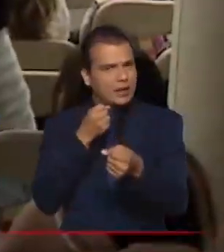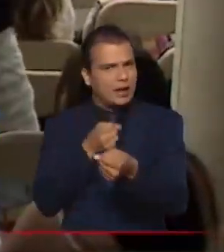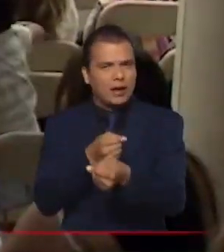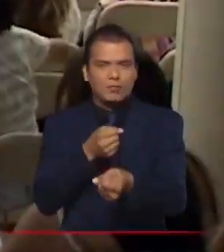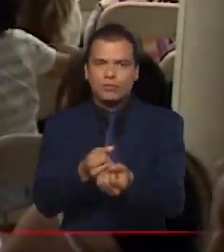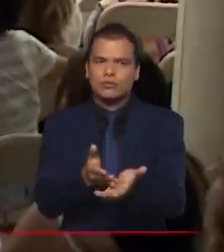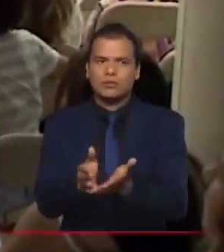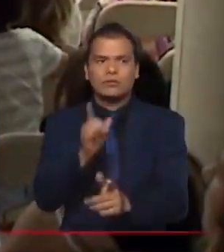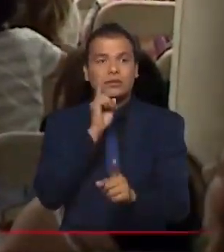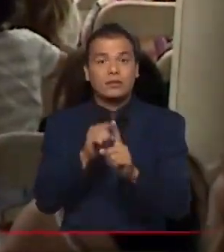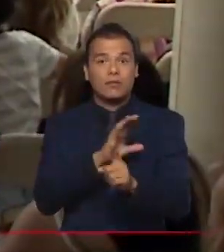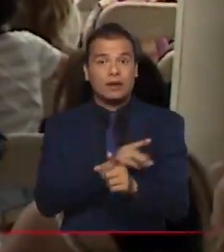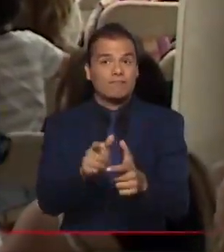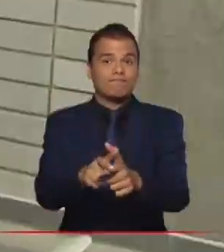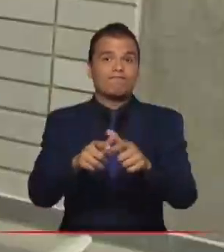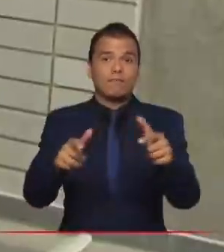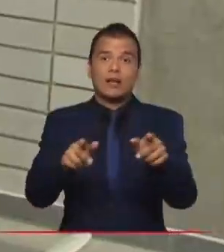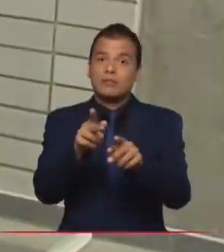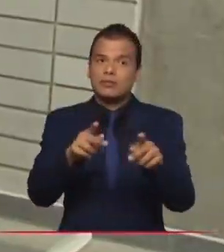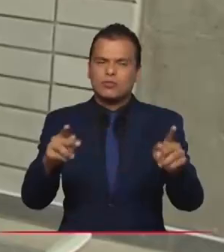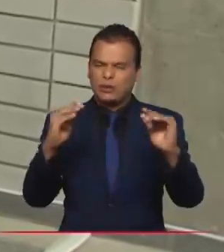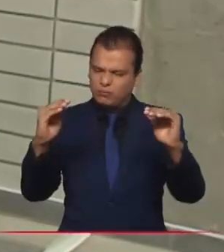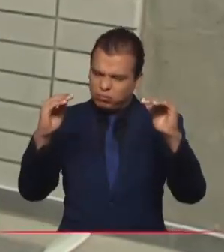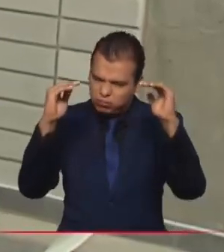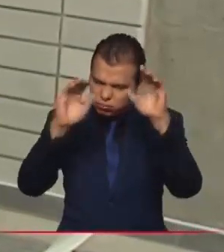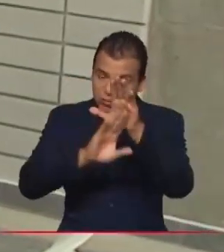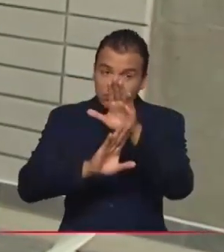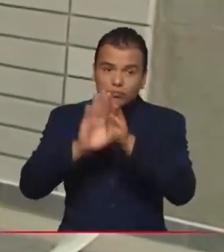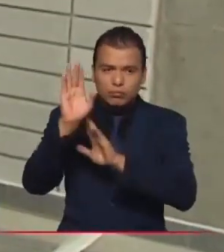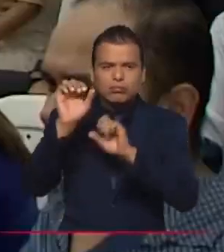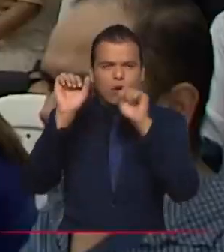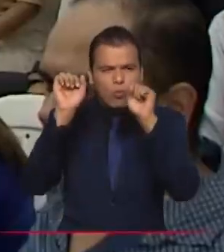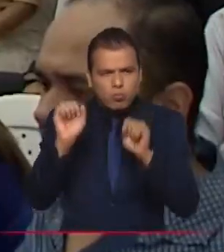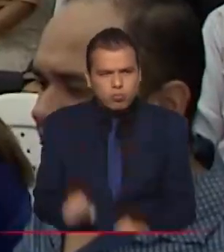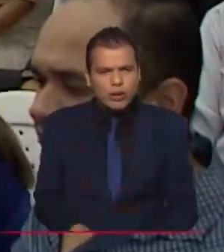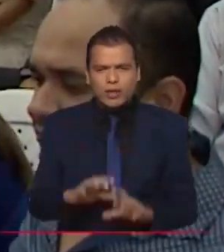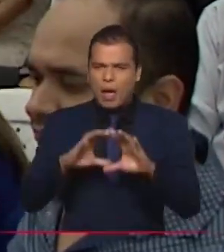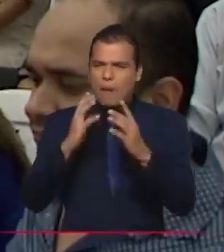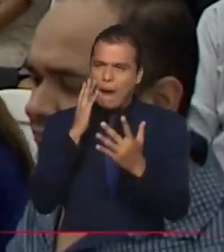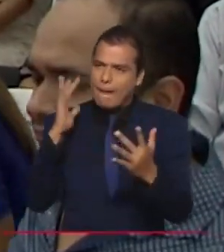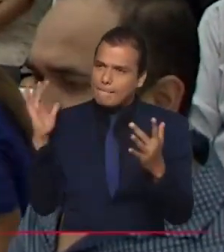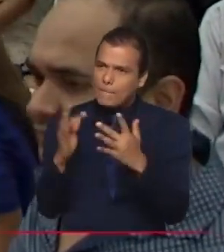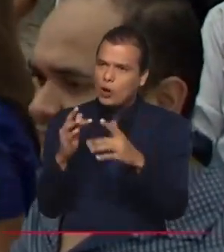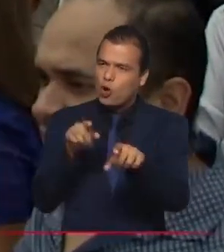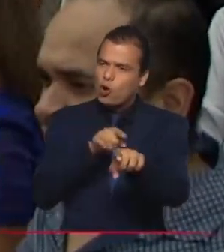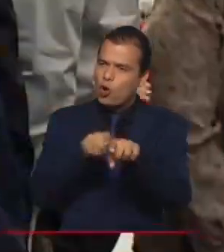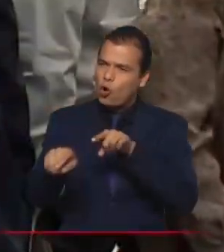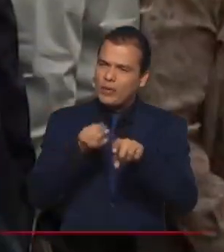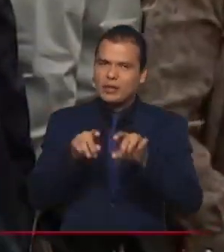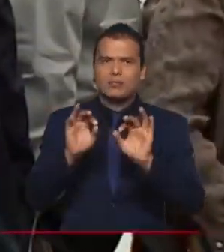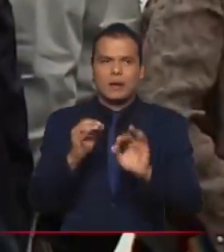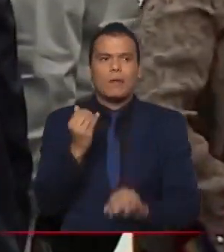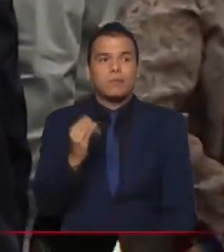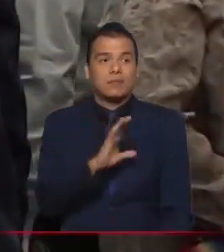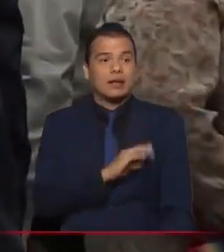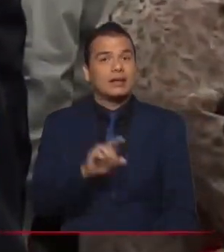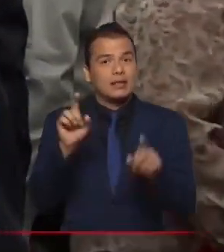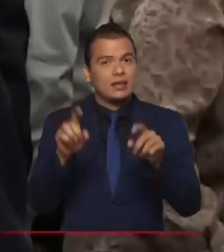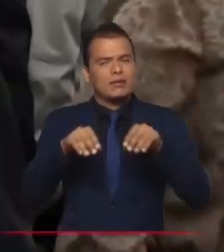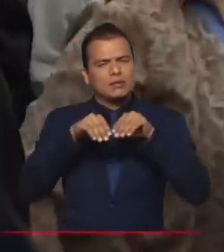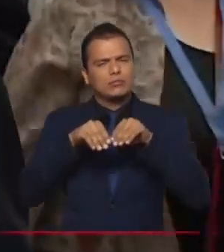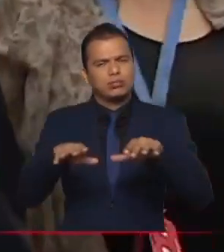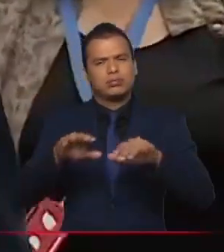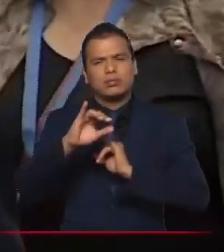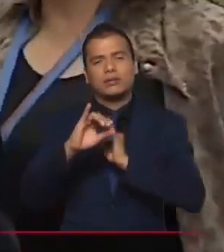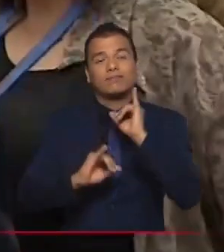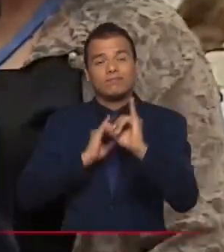este distrito esté lleno de personas altamente preparadas para los retos globales. Cali debe volverse una ciudad internacional para